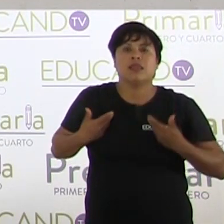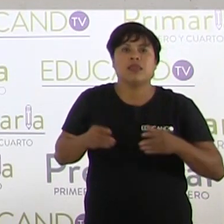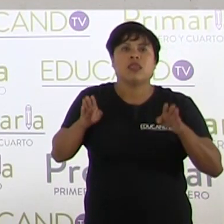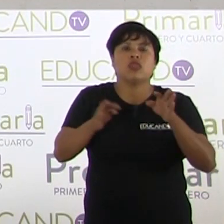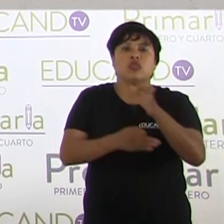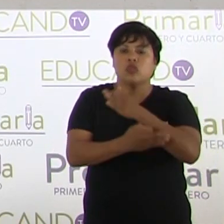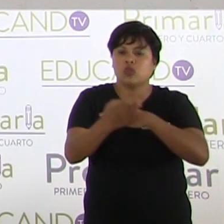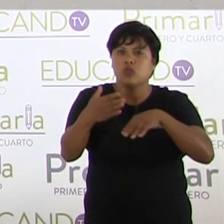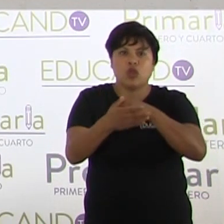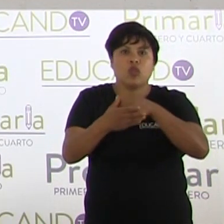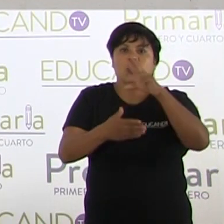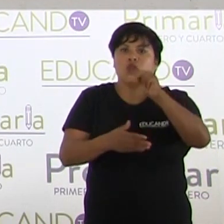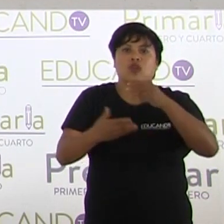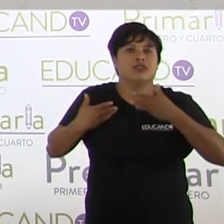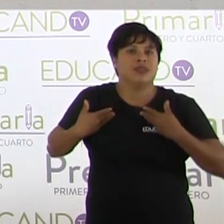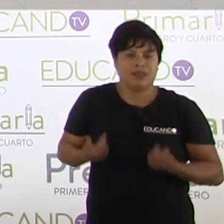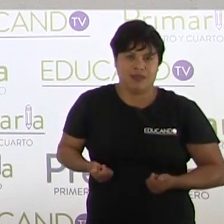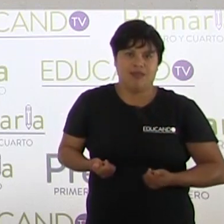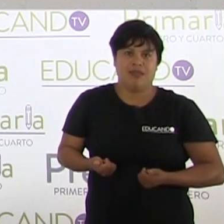no se entiende,